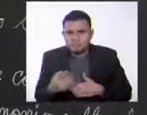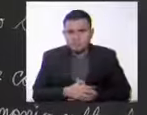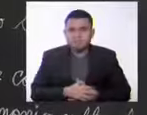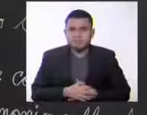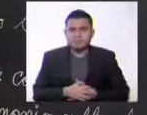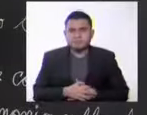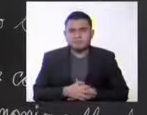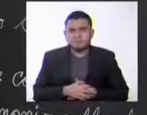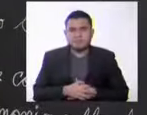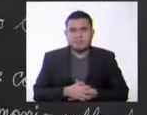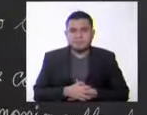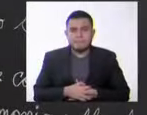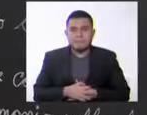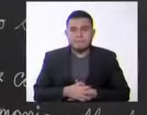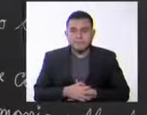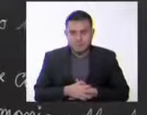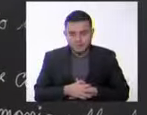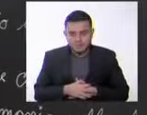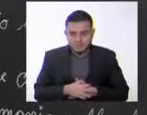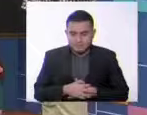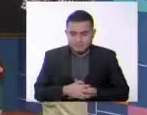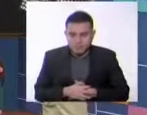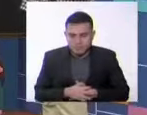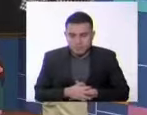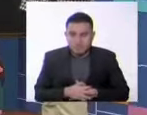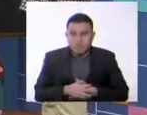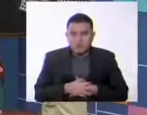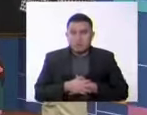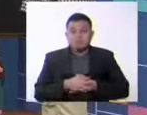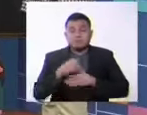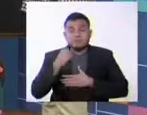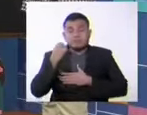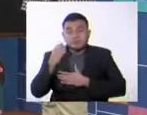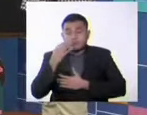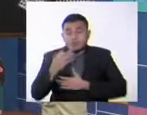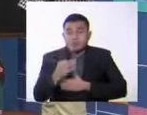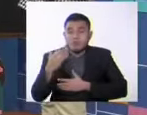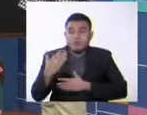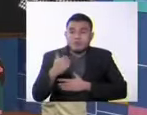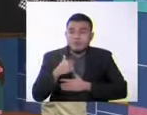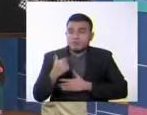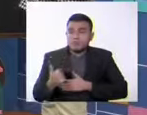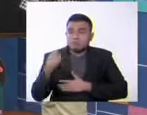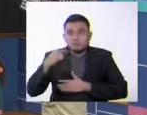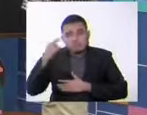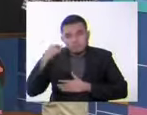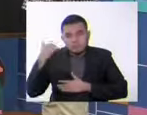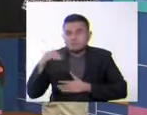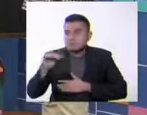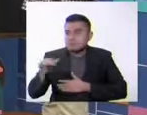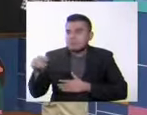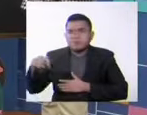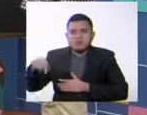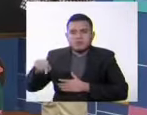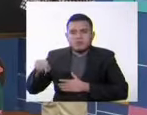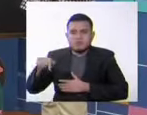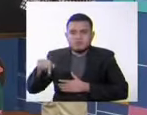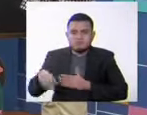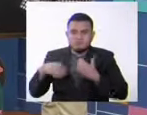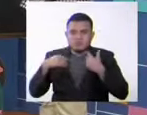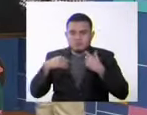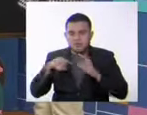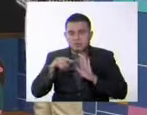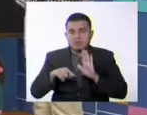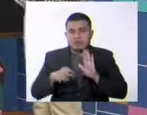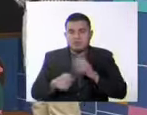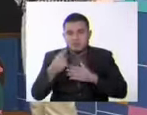sea a lo que leen o a lo que están viendo, ¿no? Sí, por eso es importante que cuando las niños y niñas vayan, pues puedan tener estas normas para que lo cuiden